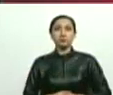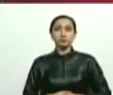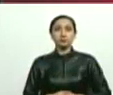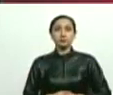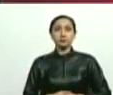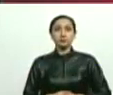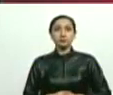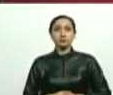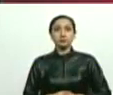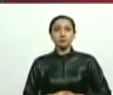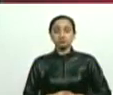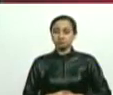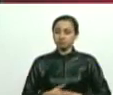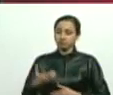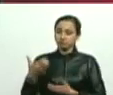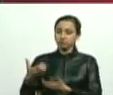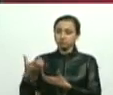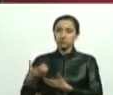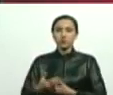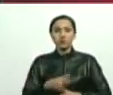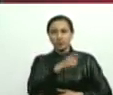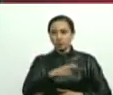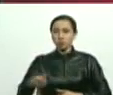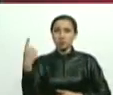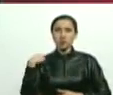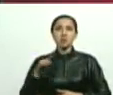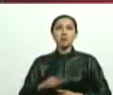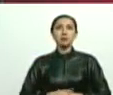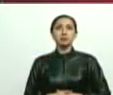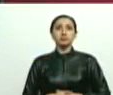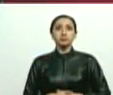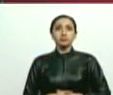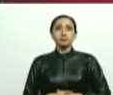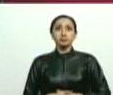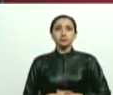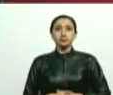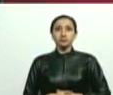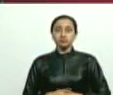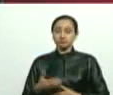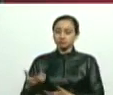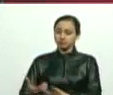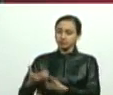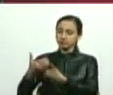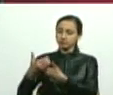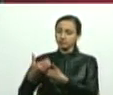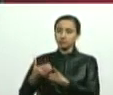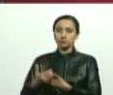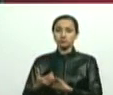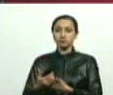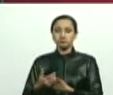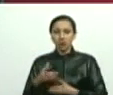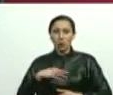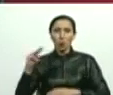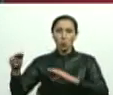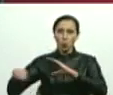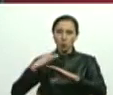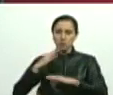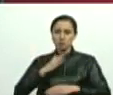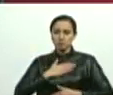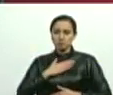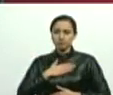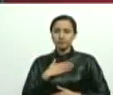Lo tiene mucha gente el telefonito. Aquí me acaban de escribir